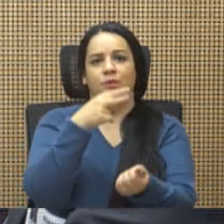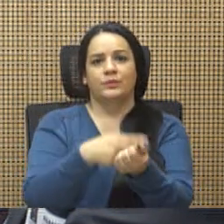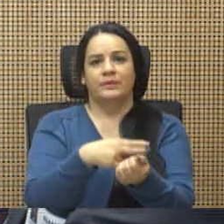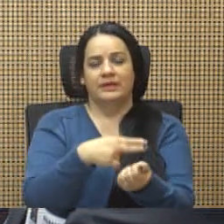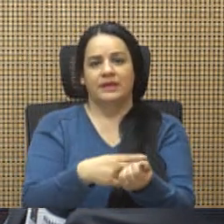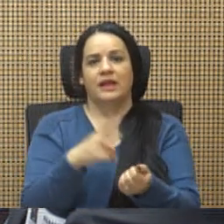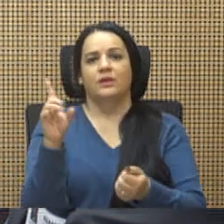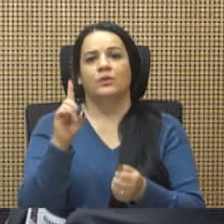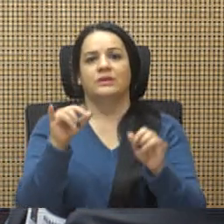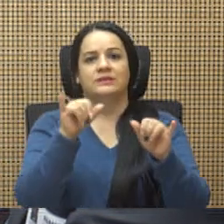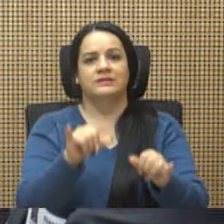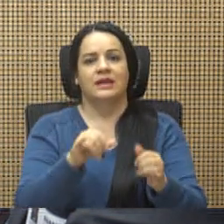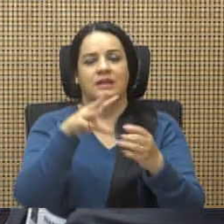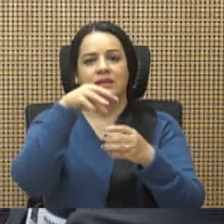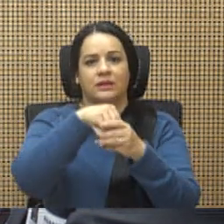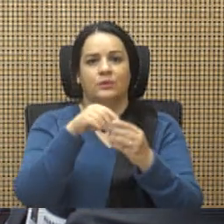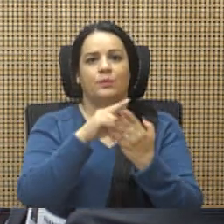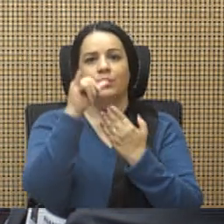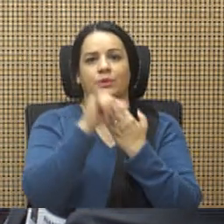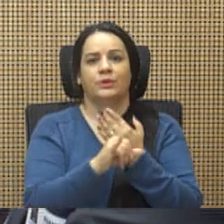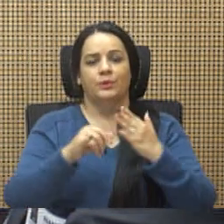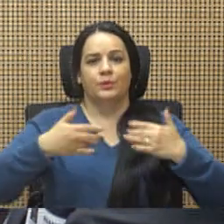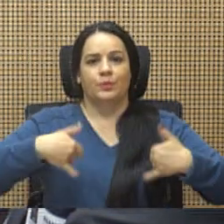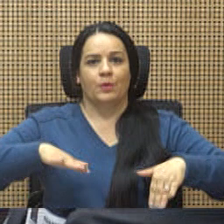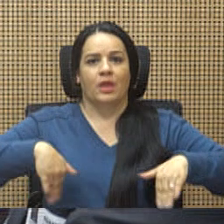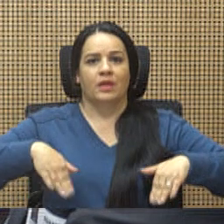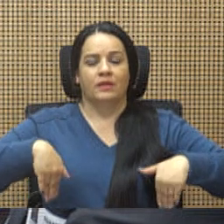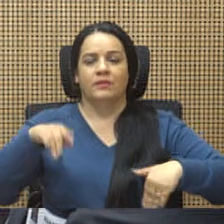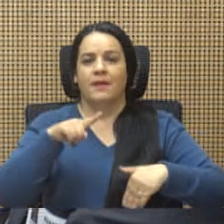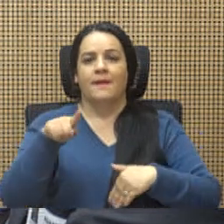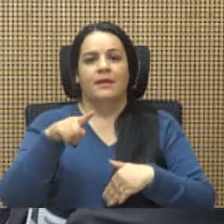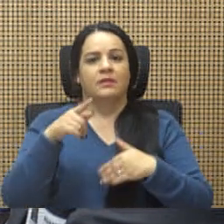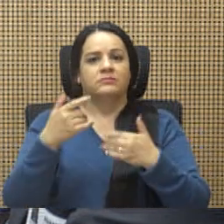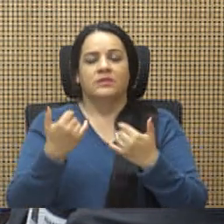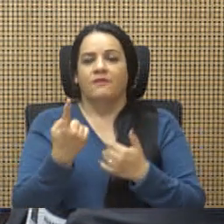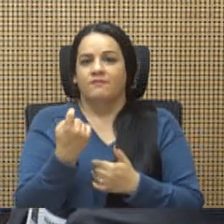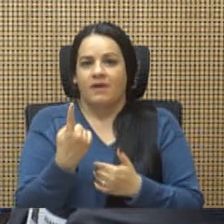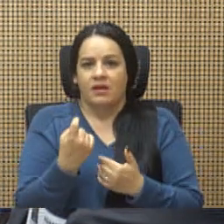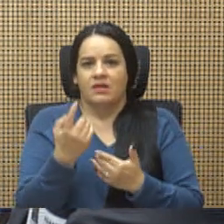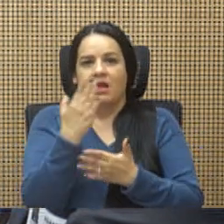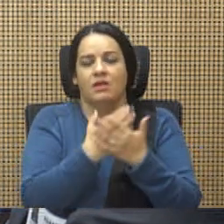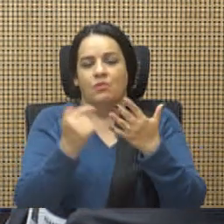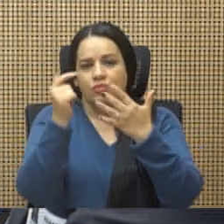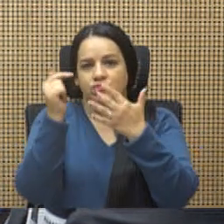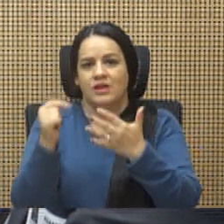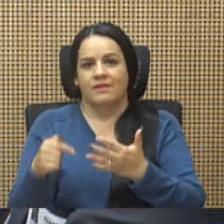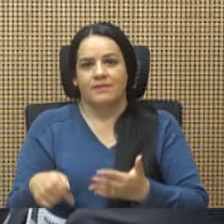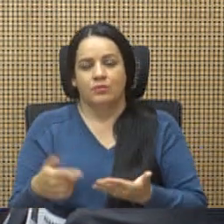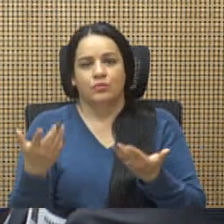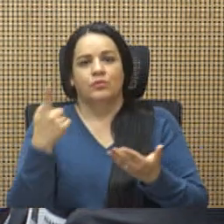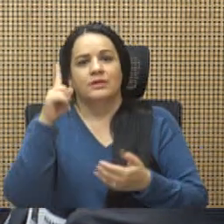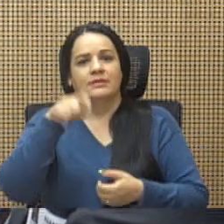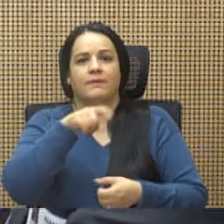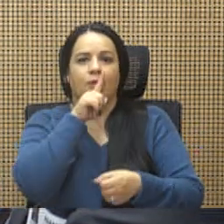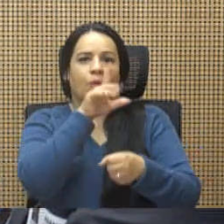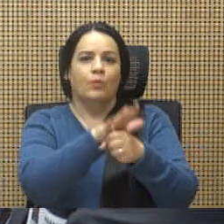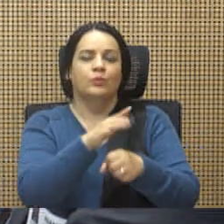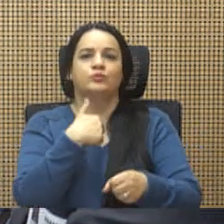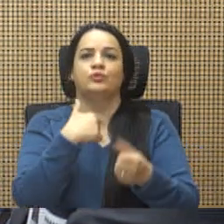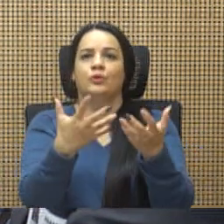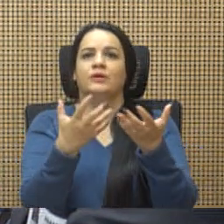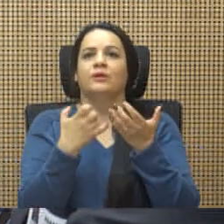está en los proyectos que aún no están maduros que falta todavía algunos elementos por cumplir Y yo sí quería